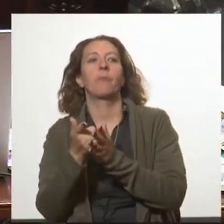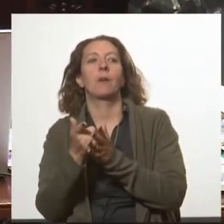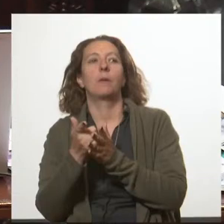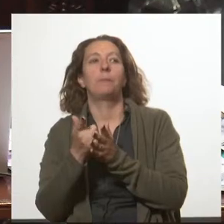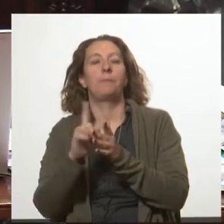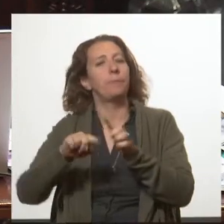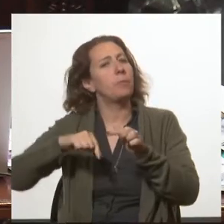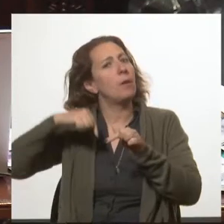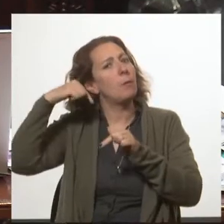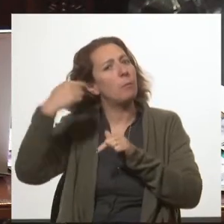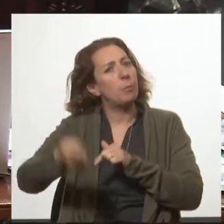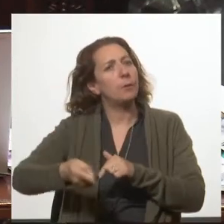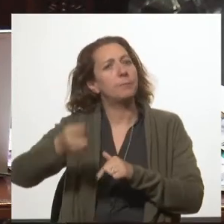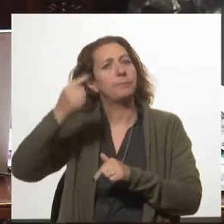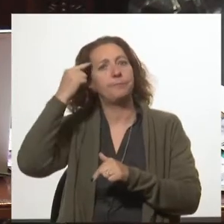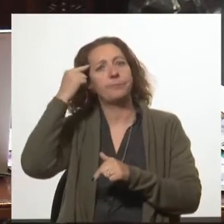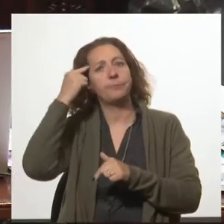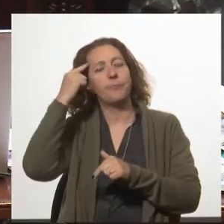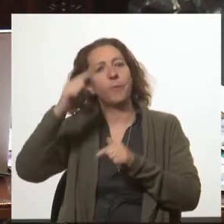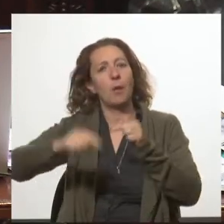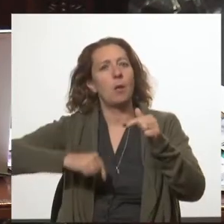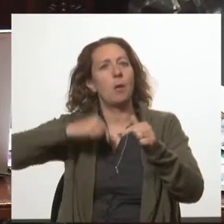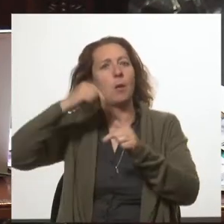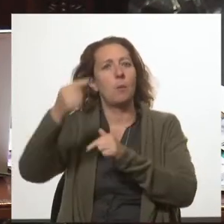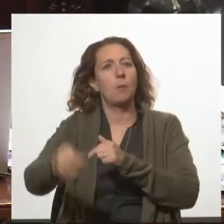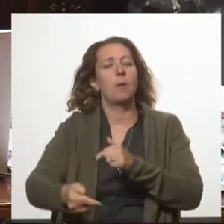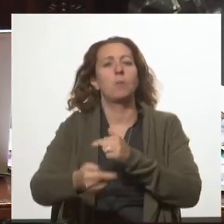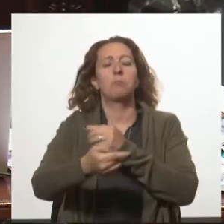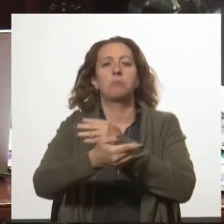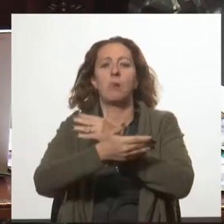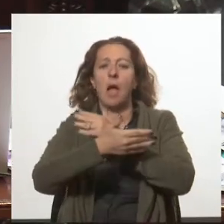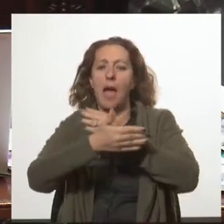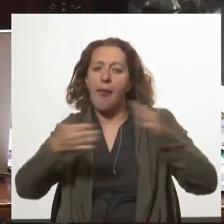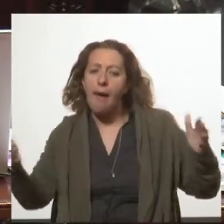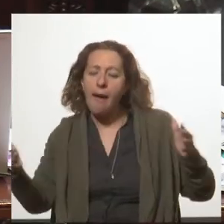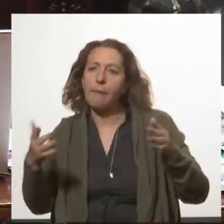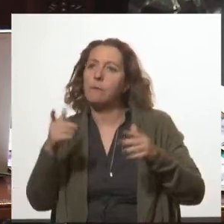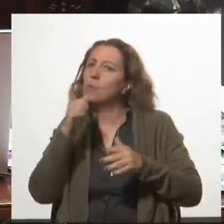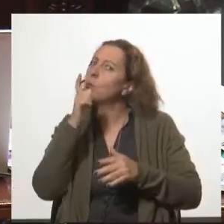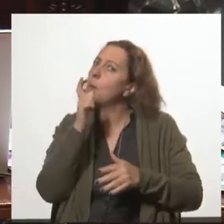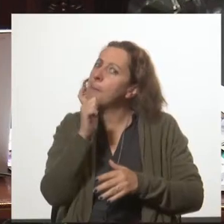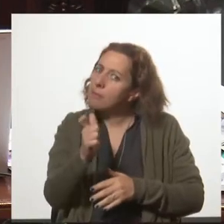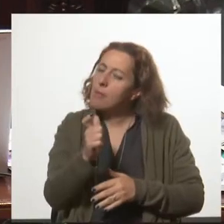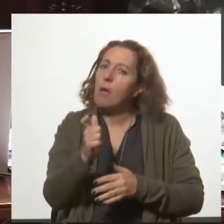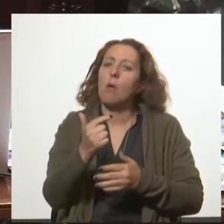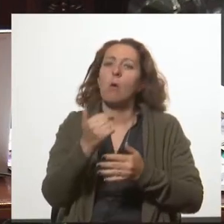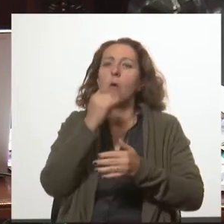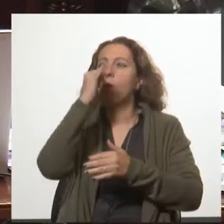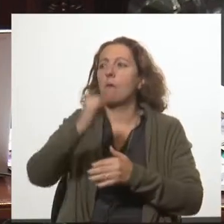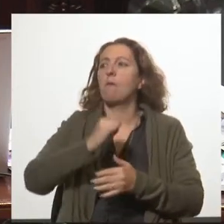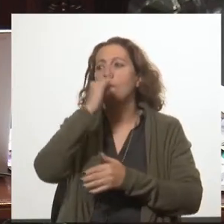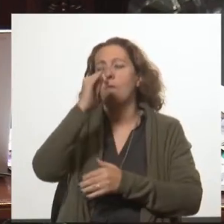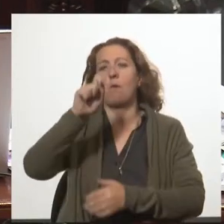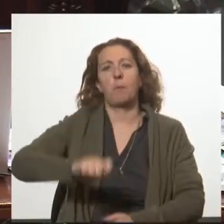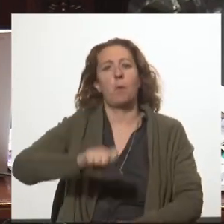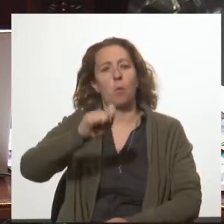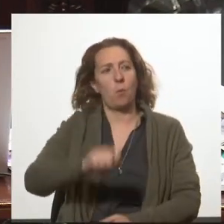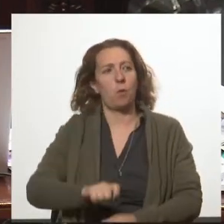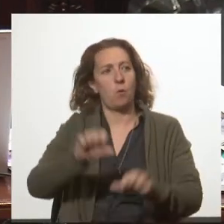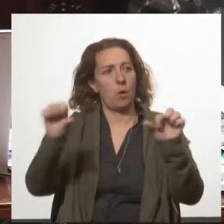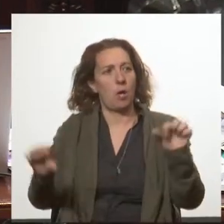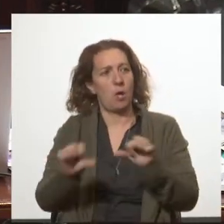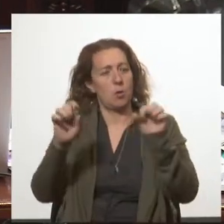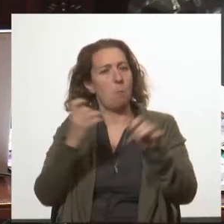consideración de un extenso y fundado informe jurídico realizado por un profesional letrado